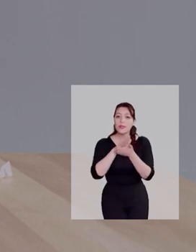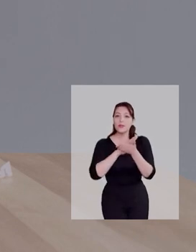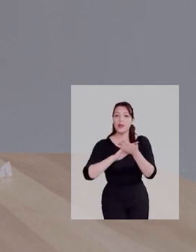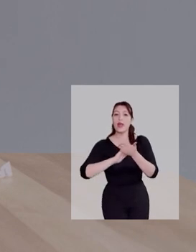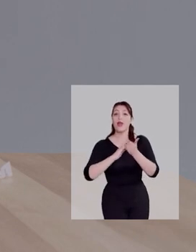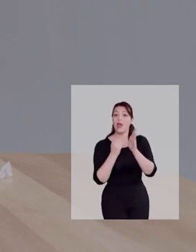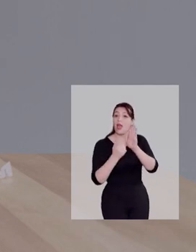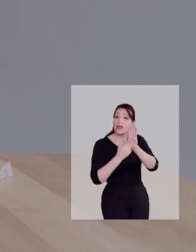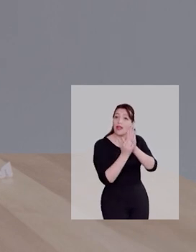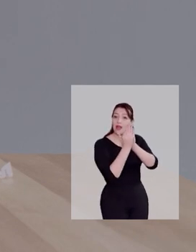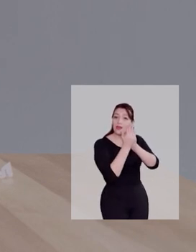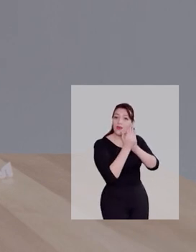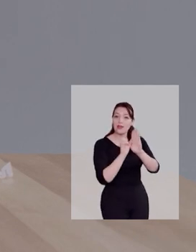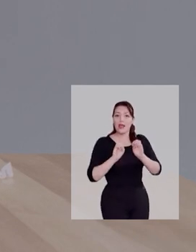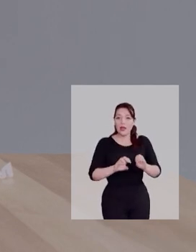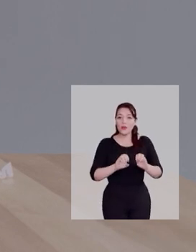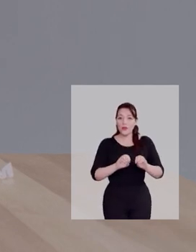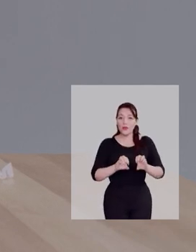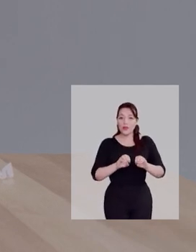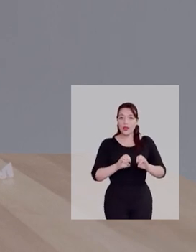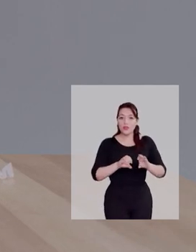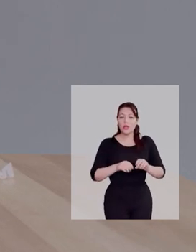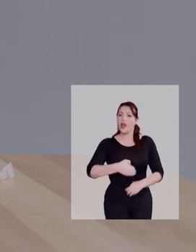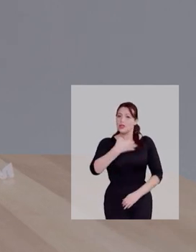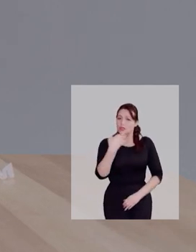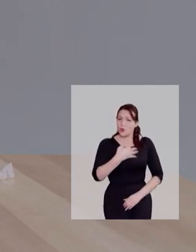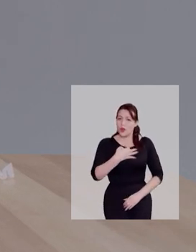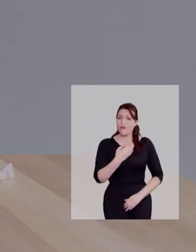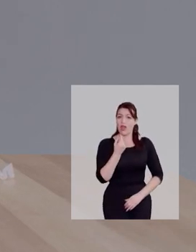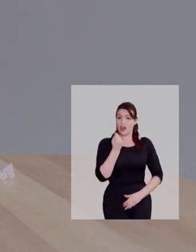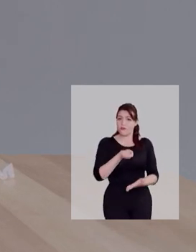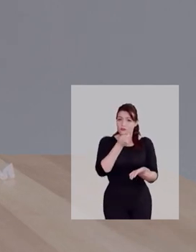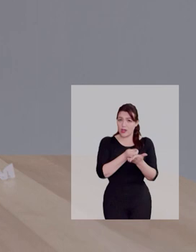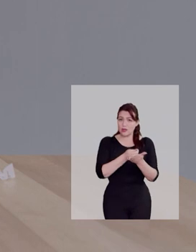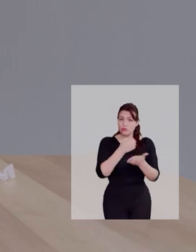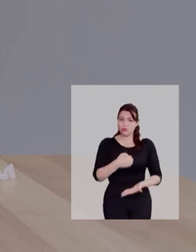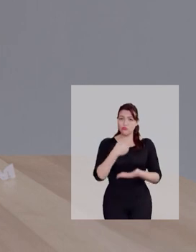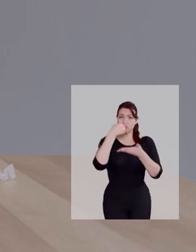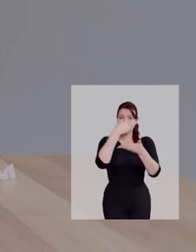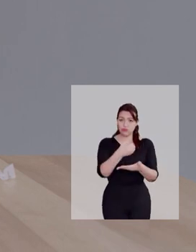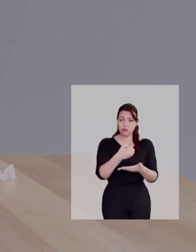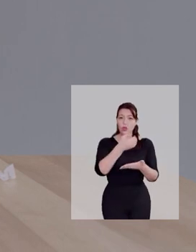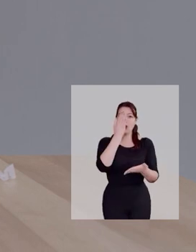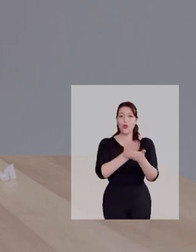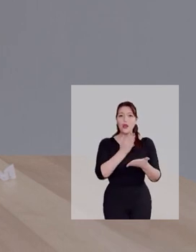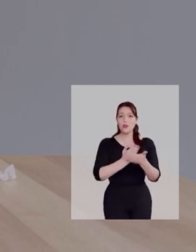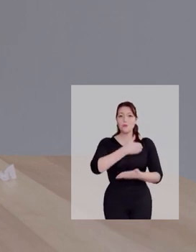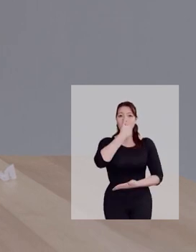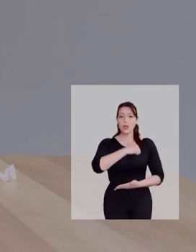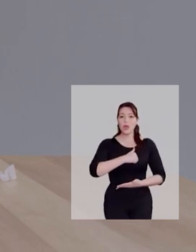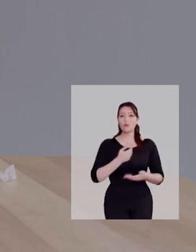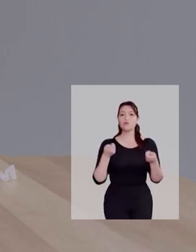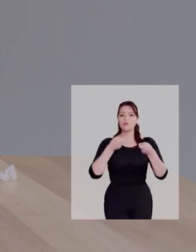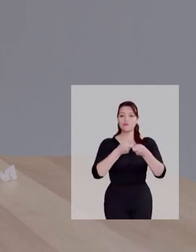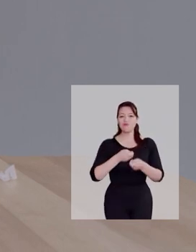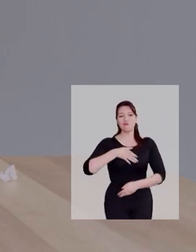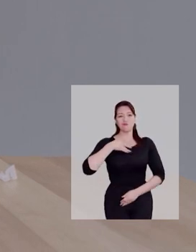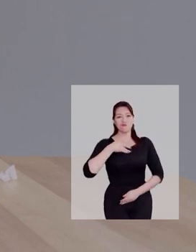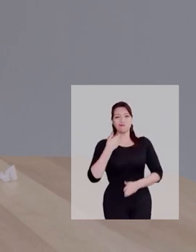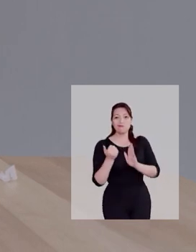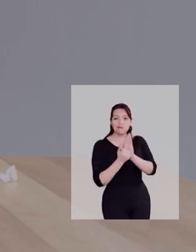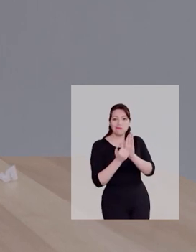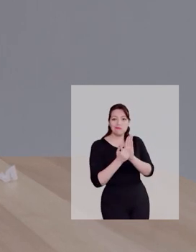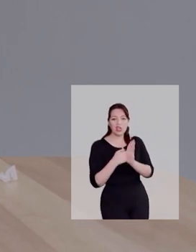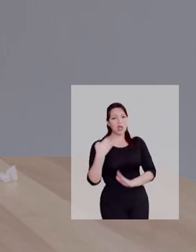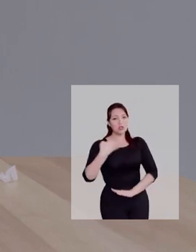Por ejemplo, este artículo es sobre educación. Asegurada el financiamiento de los colegios particulares subvencionados. Lamentablemente, solo